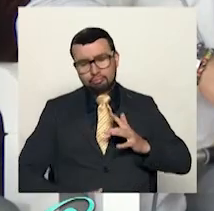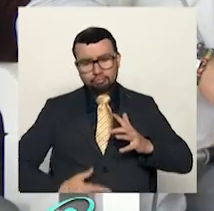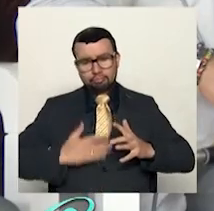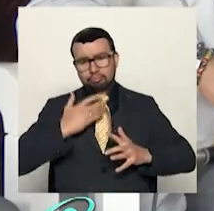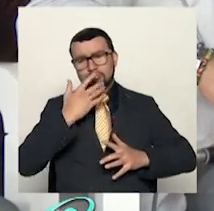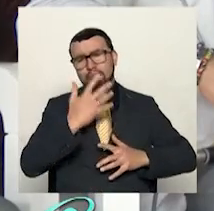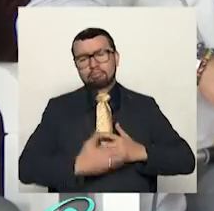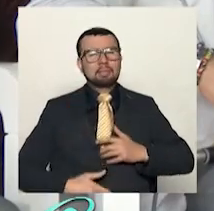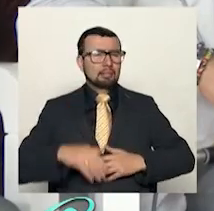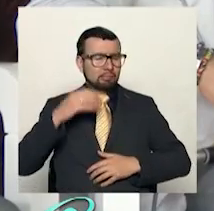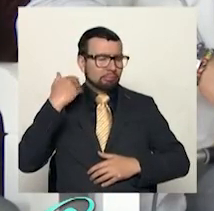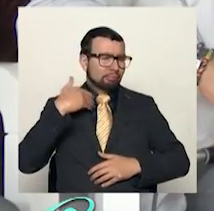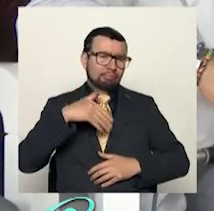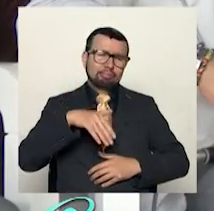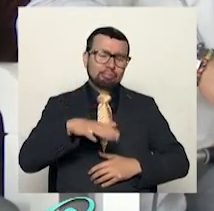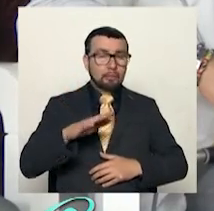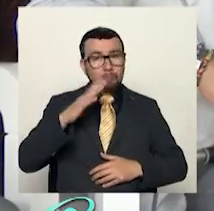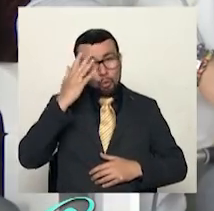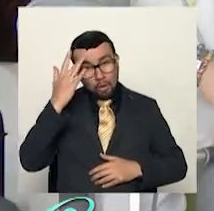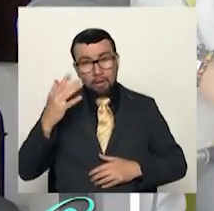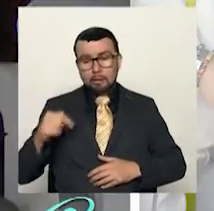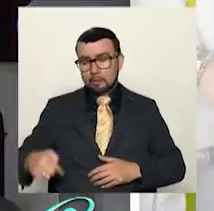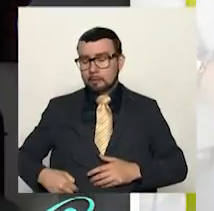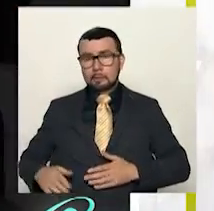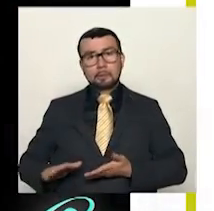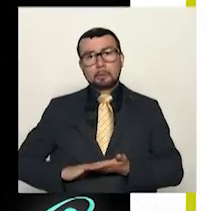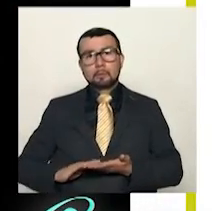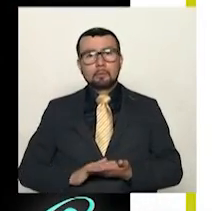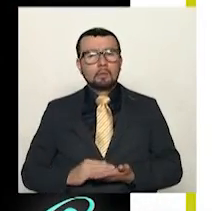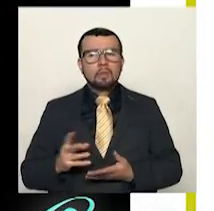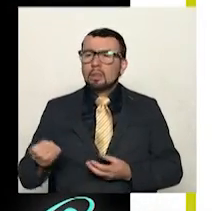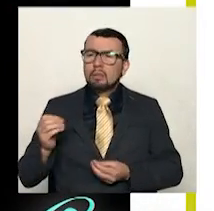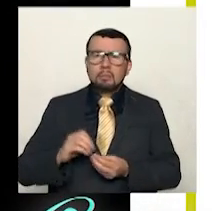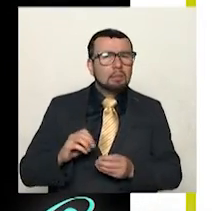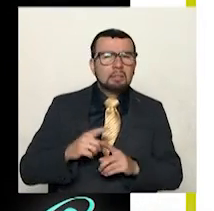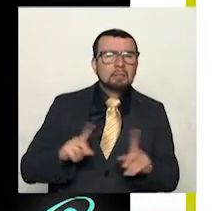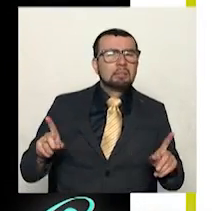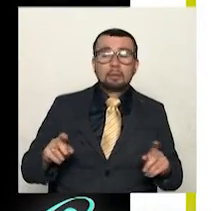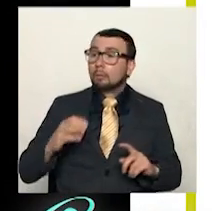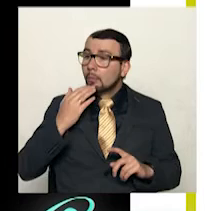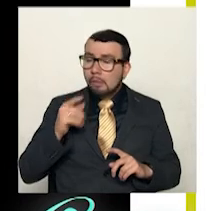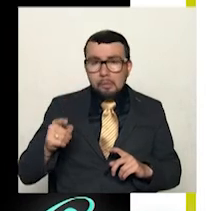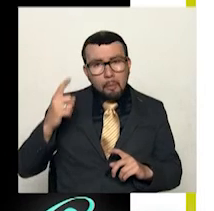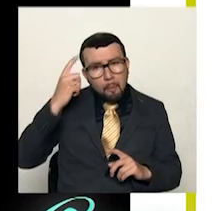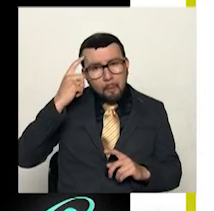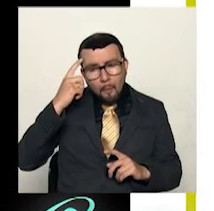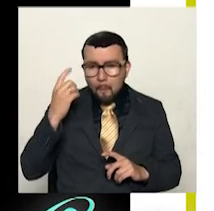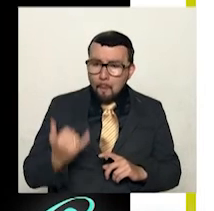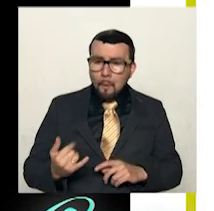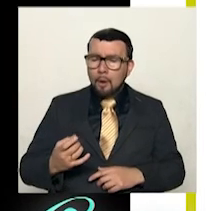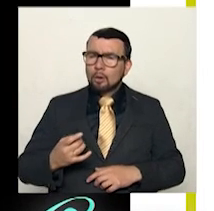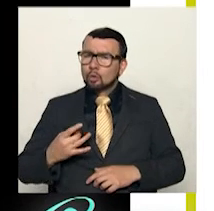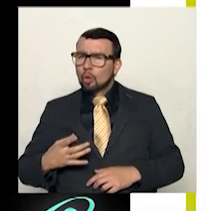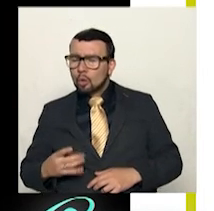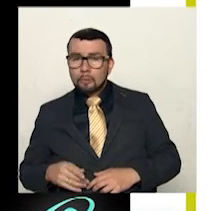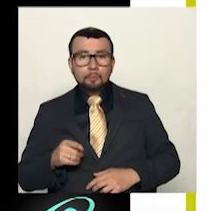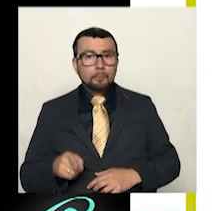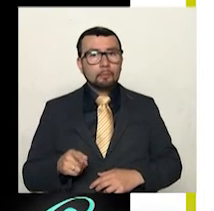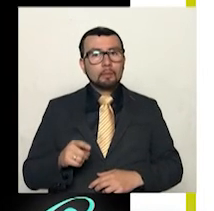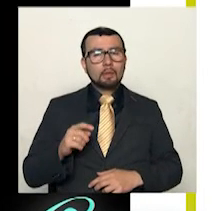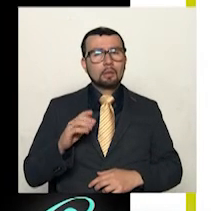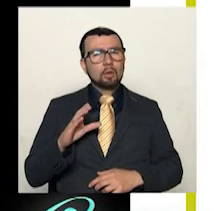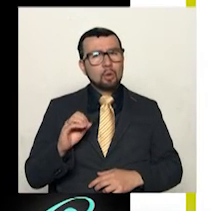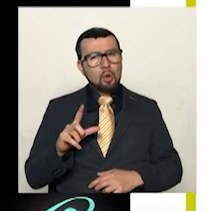una urolitiasis maltratada. Otros casos distintos, cuando a veces también pensamos que los dolores son por colon irritable o